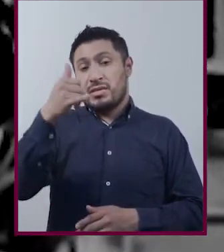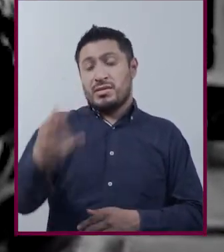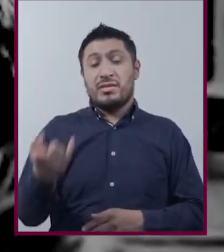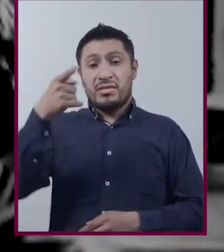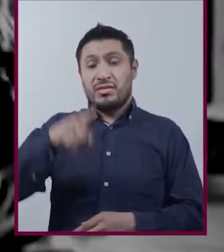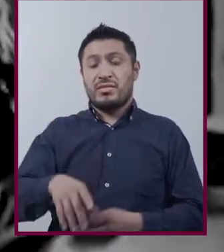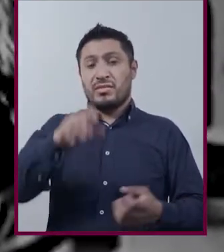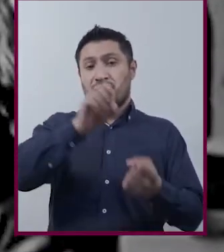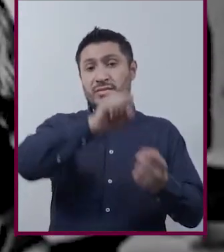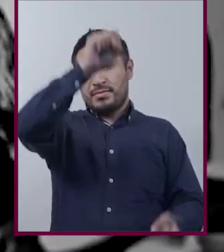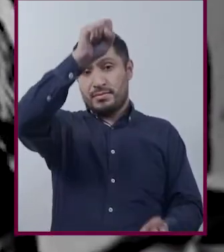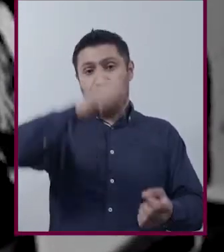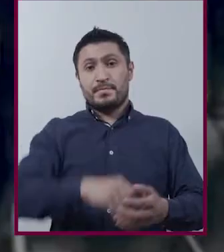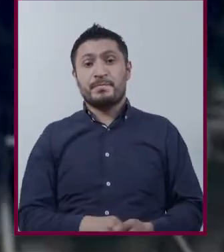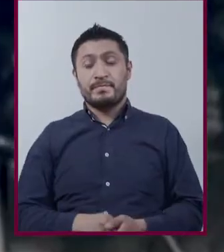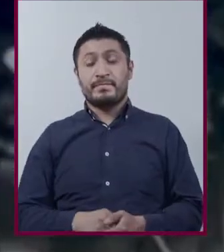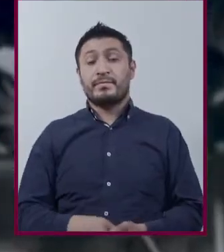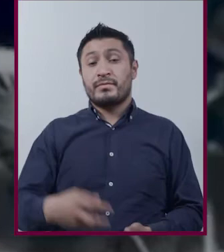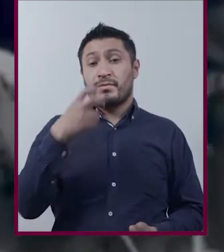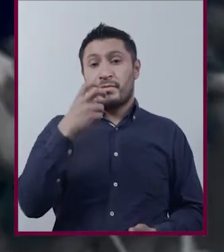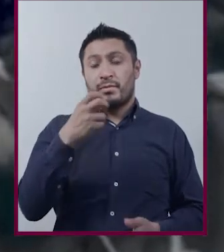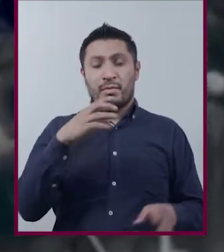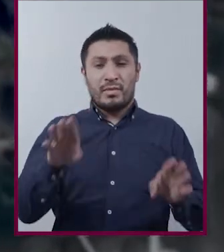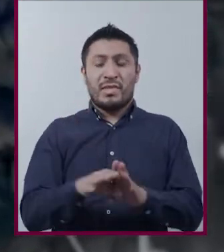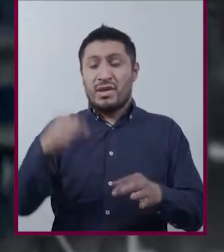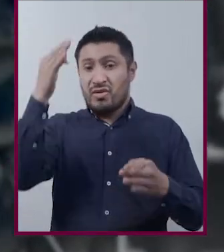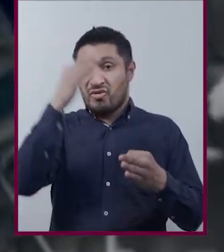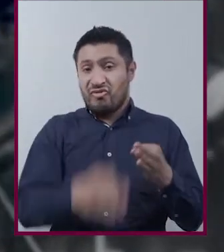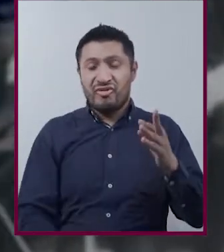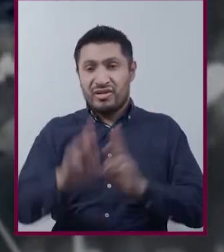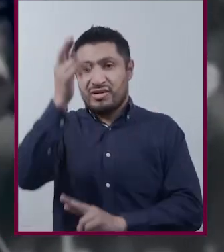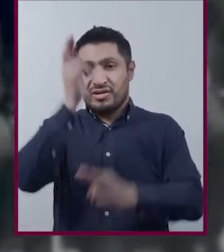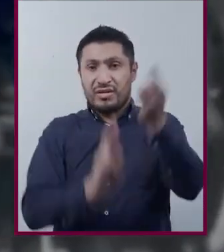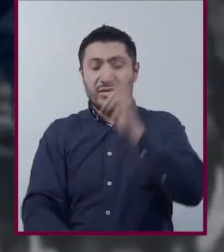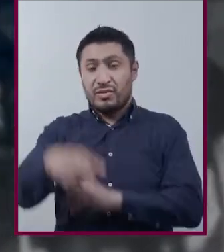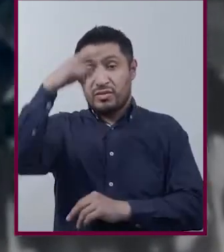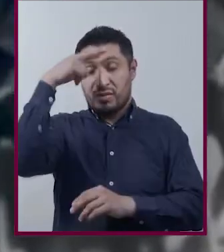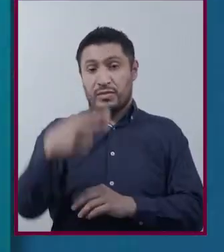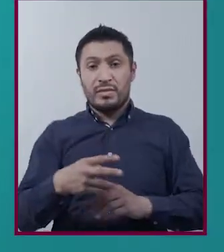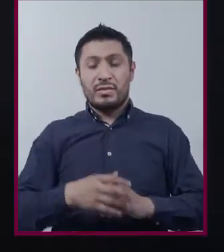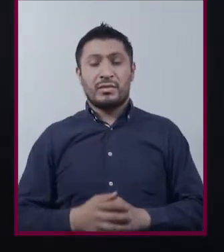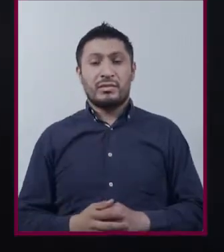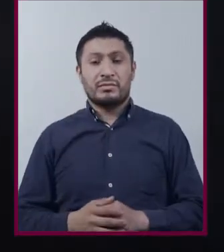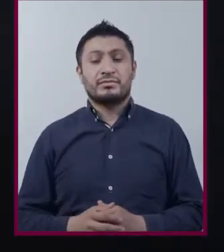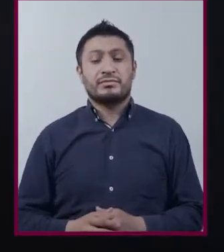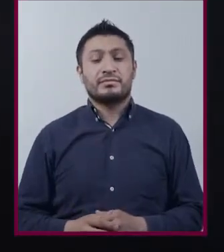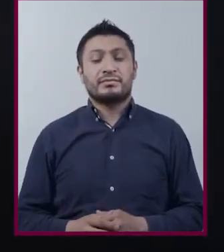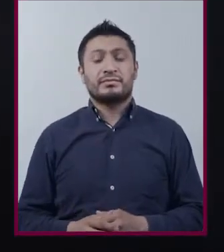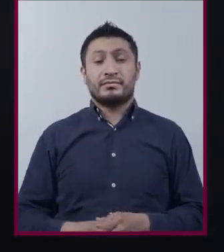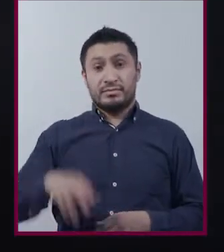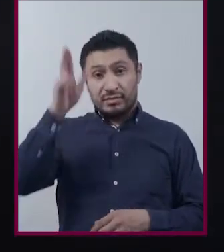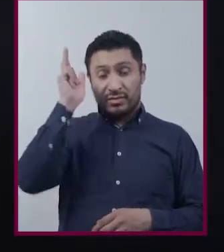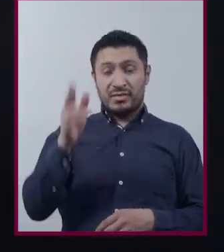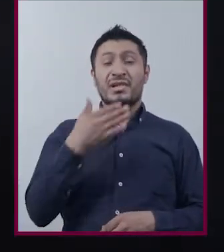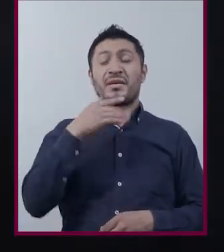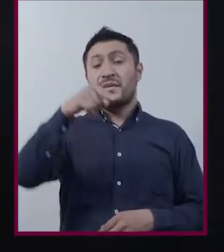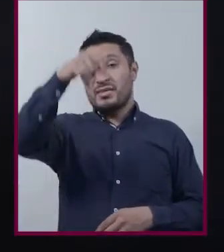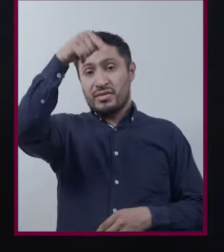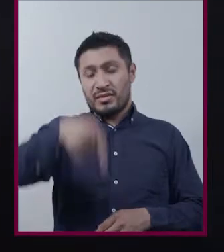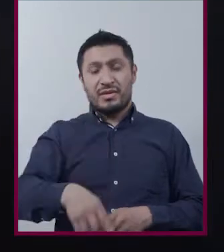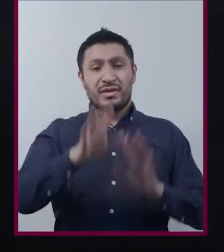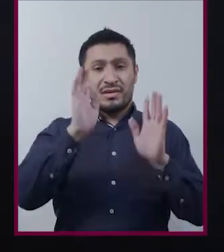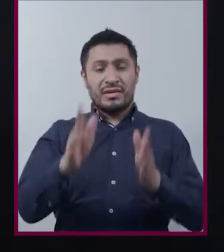la Constitución. Este hecho marcó el fin de la Revolución Mexicana. Hola, qué bueno que ya estás aquí en tu